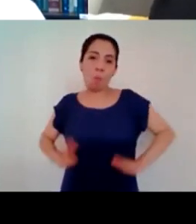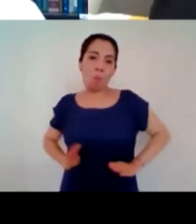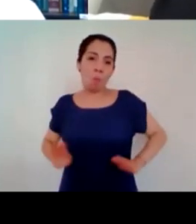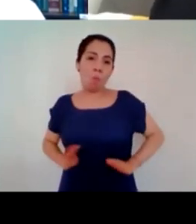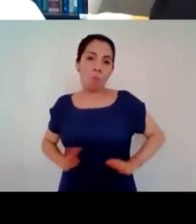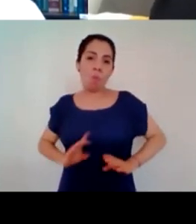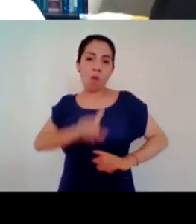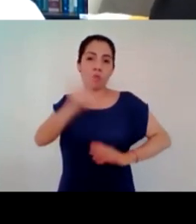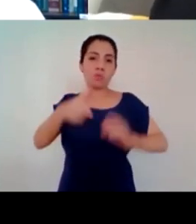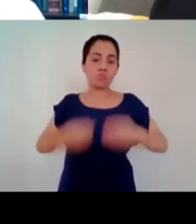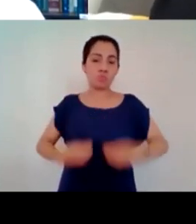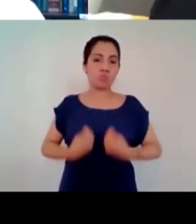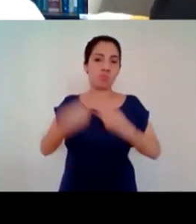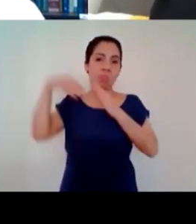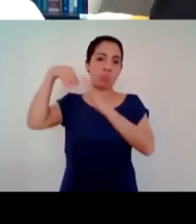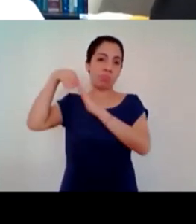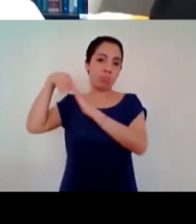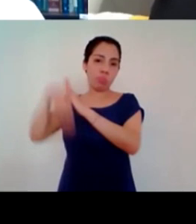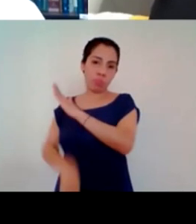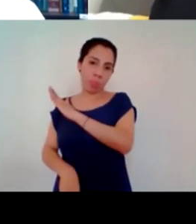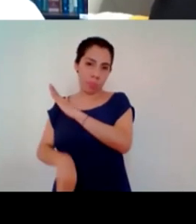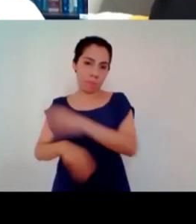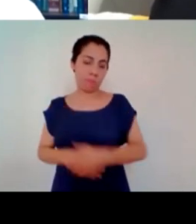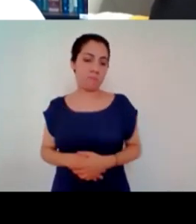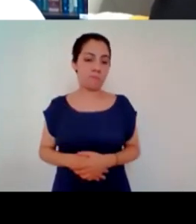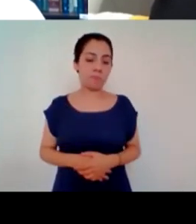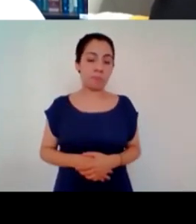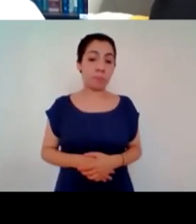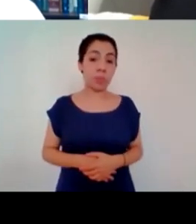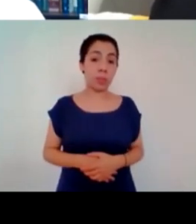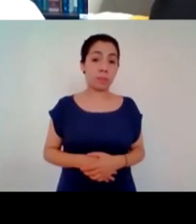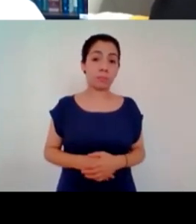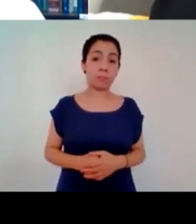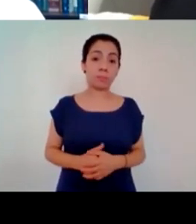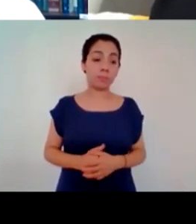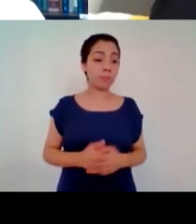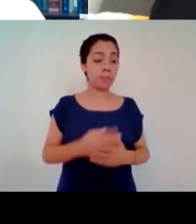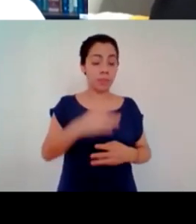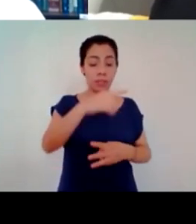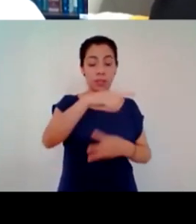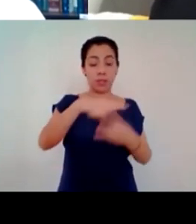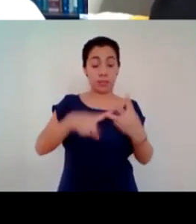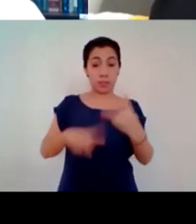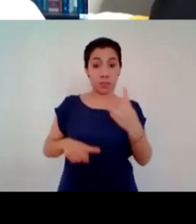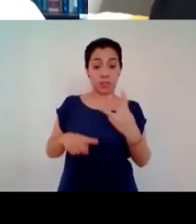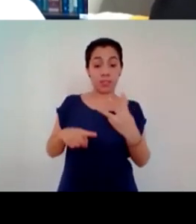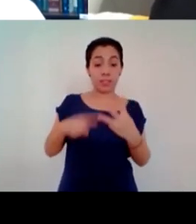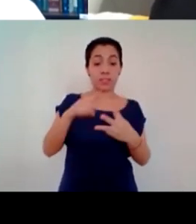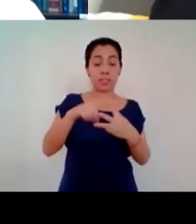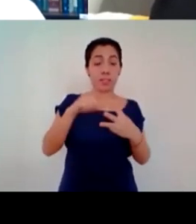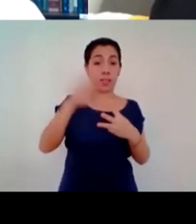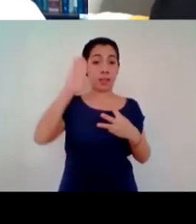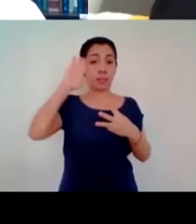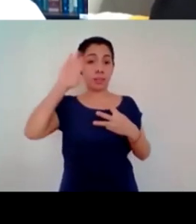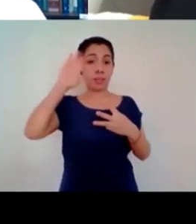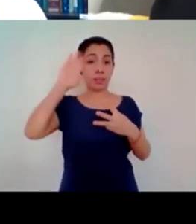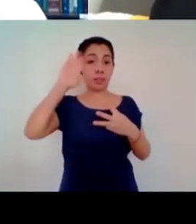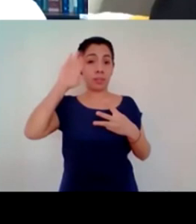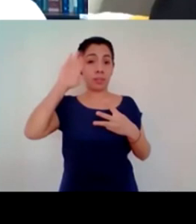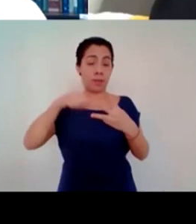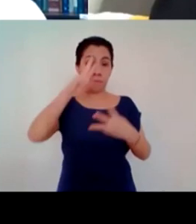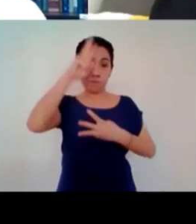caño. Este ángulo, este triángulo que se forma entre criminalidad, violencia y